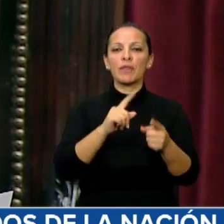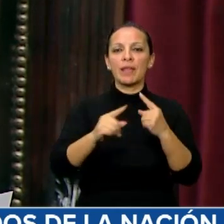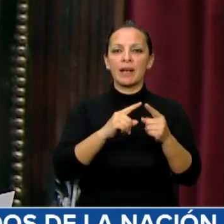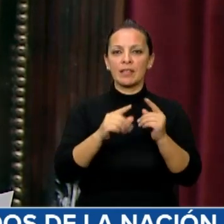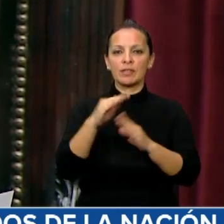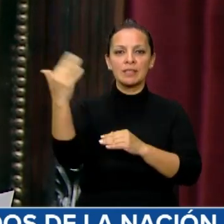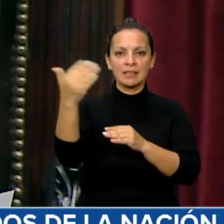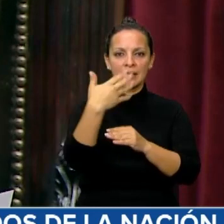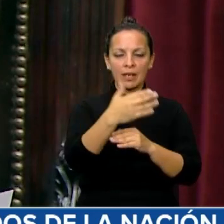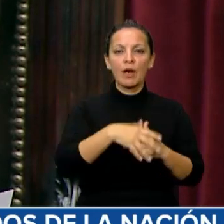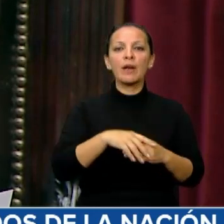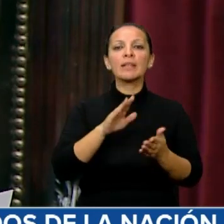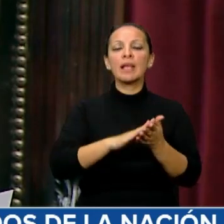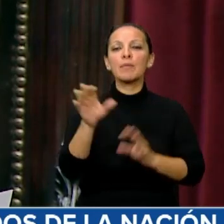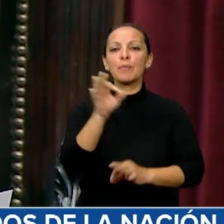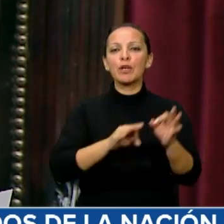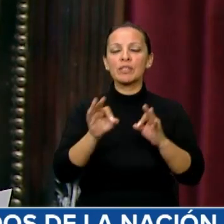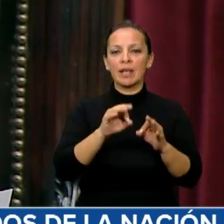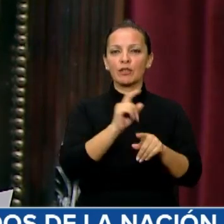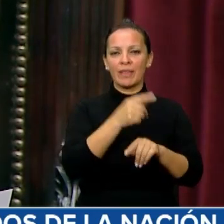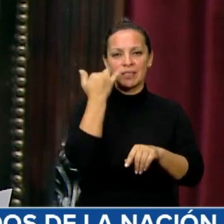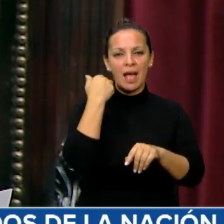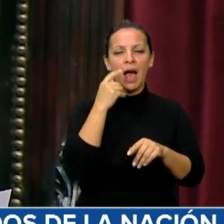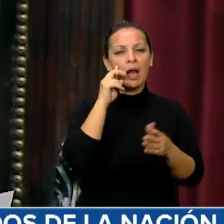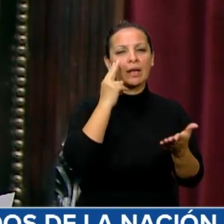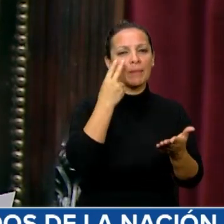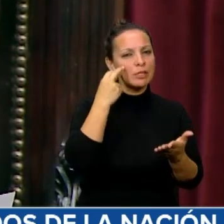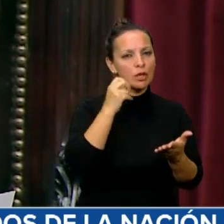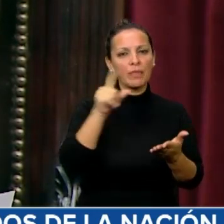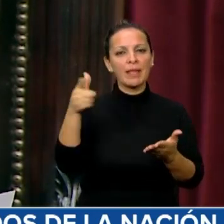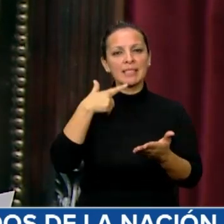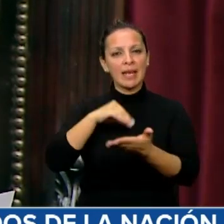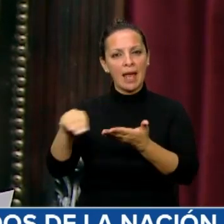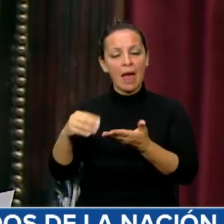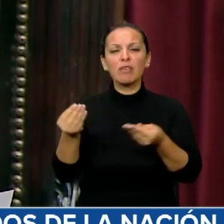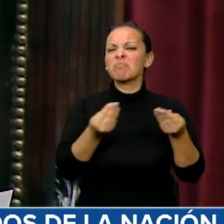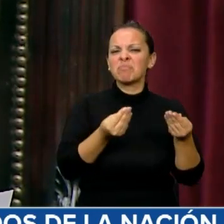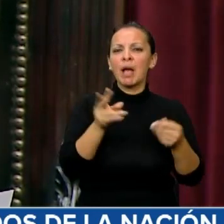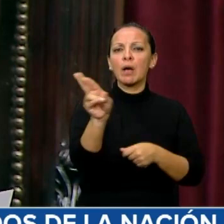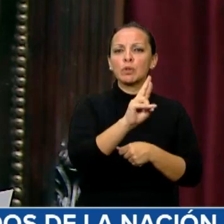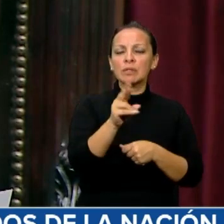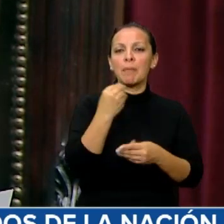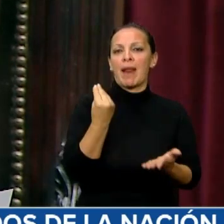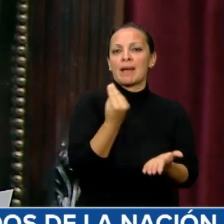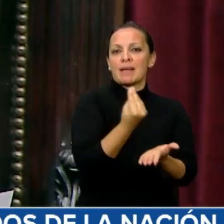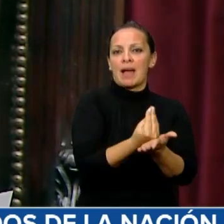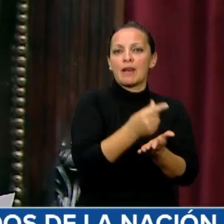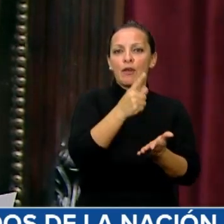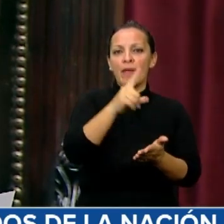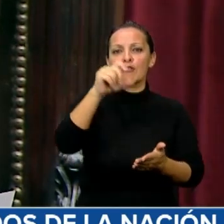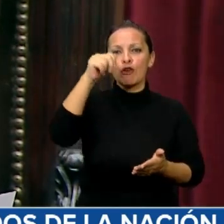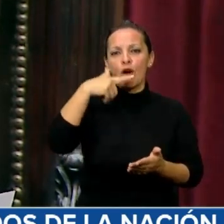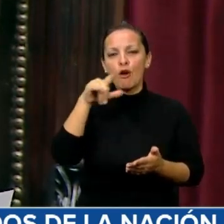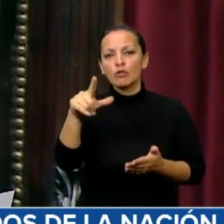Culto, recaído en el proyecto de ley venido en revisión del Honorable Senado, por el cual se autoriza para desempeñar cargos de cónsules